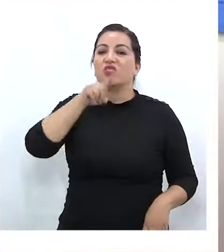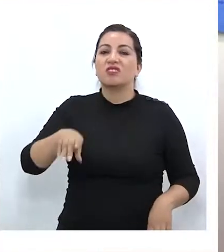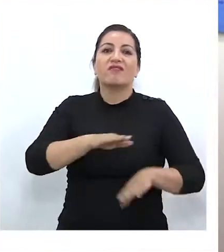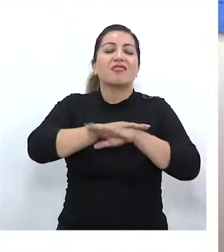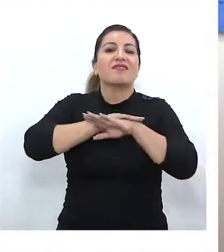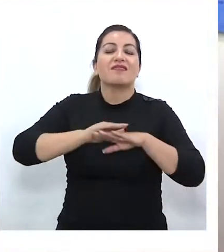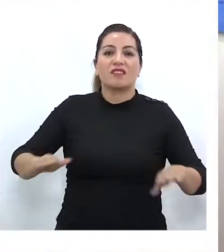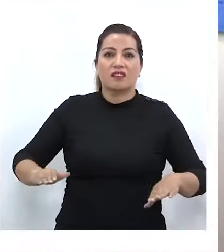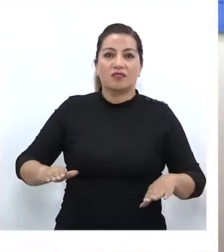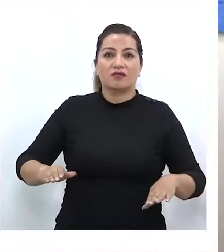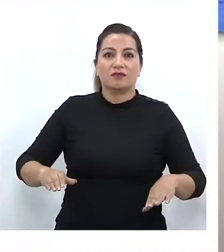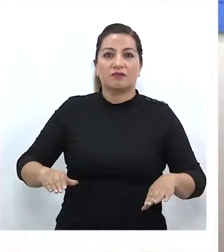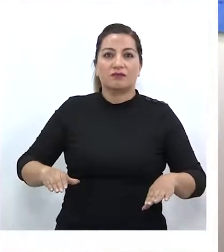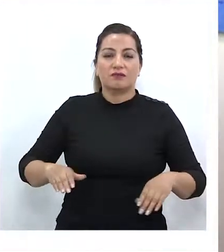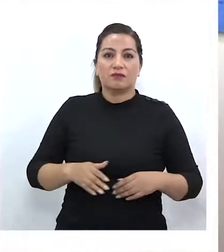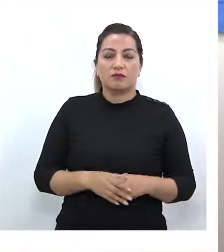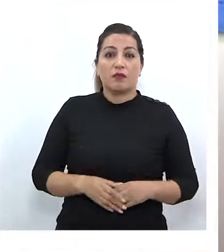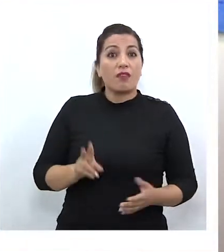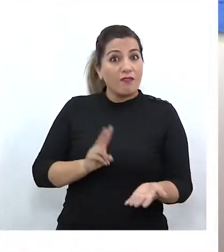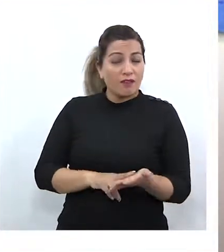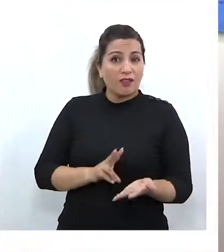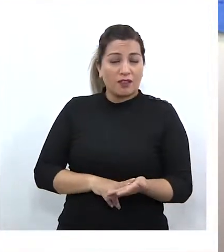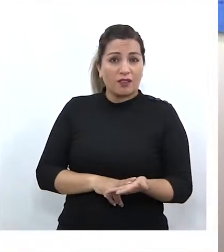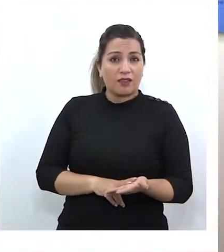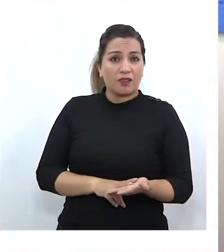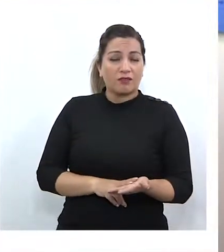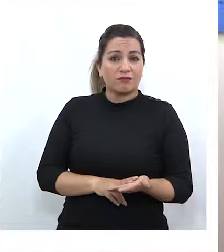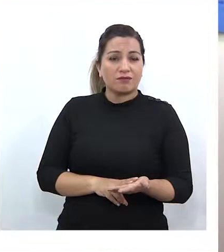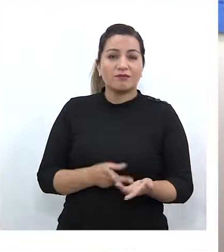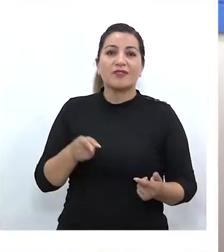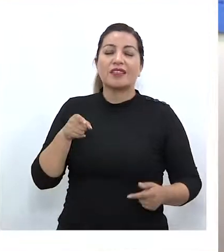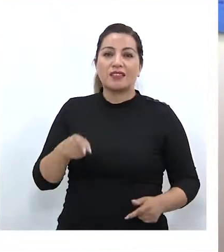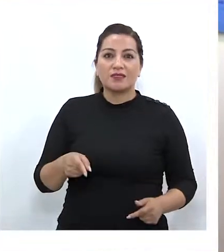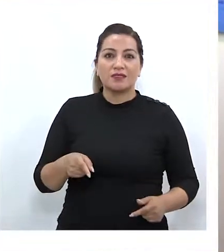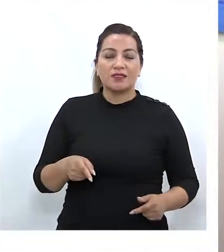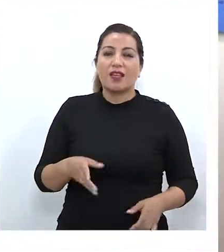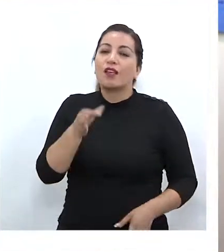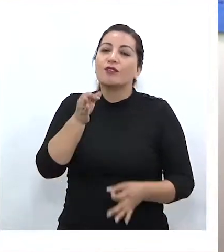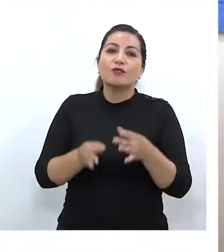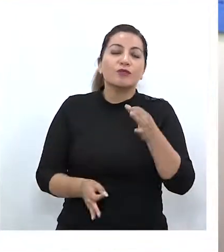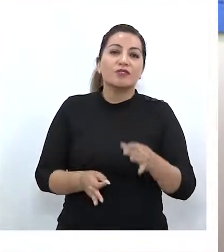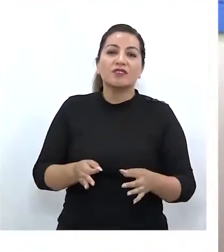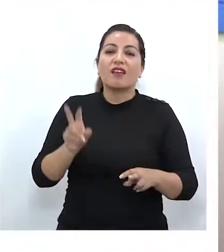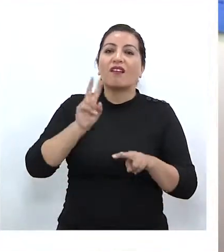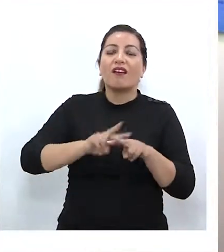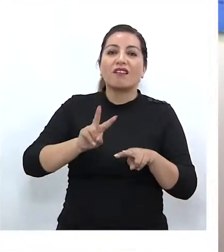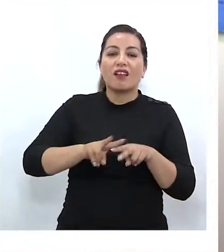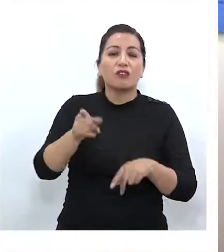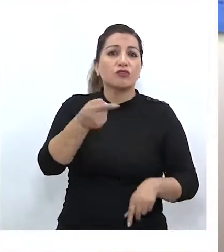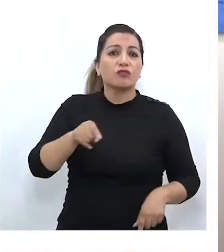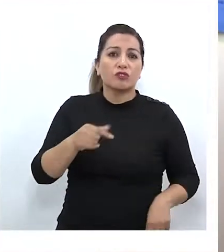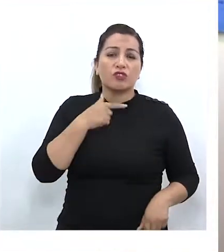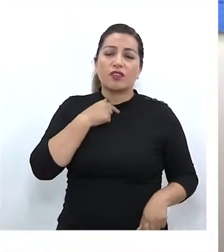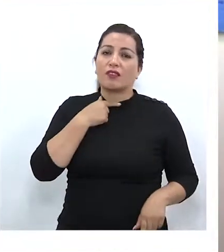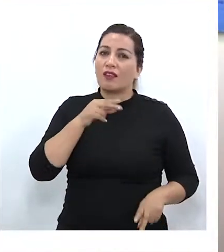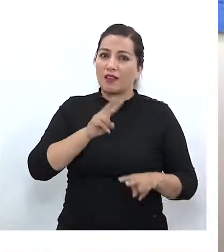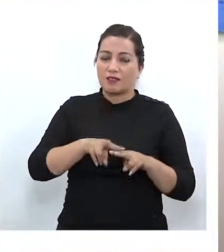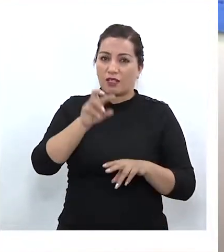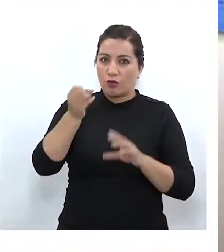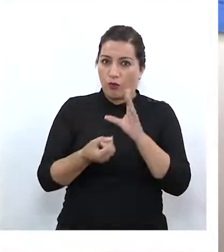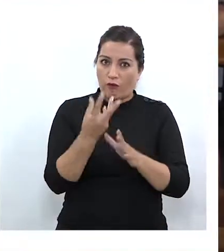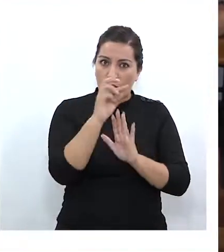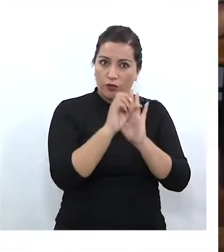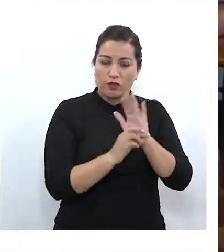nada. Eso es lo que te dicen las familias. Y efectivamente hay un elemento ahí que es de justicia corregir, y lo estamos abordando a través de este